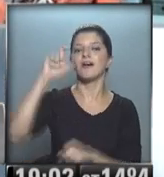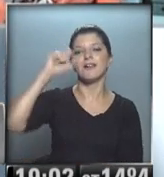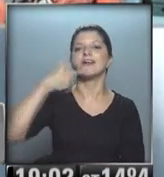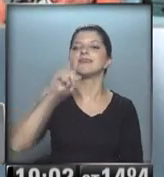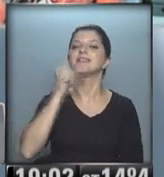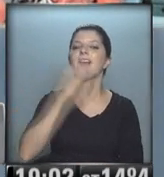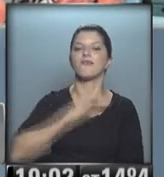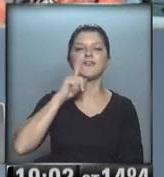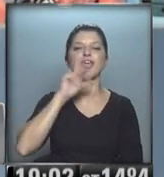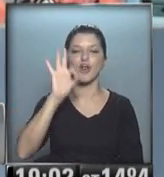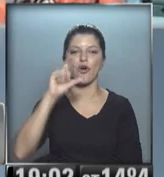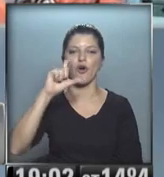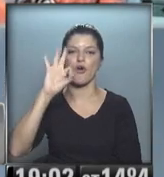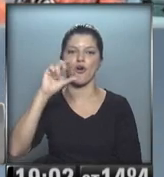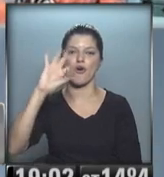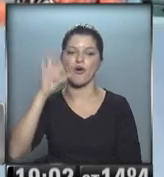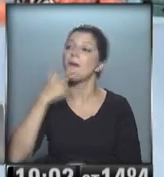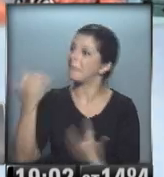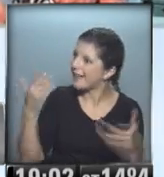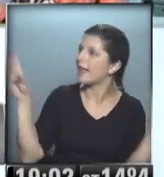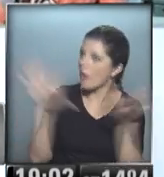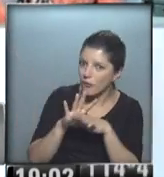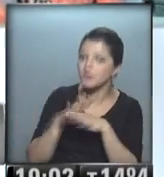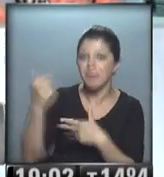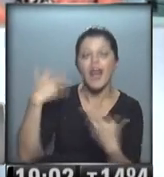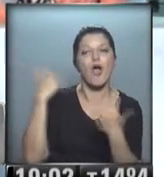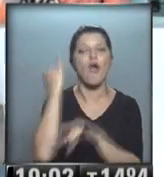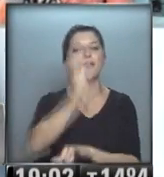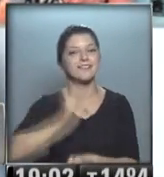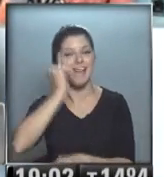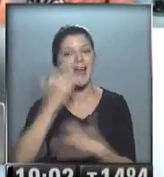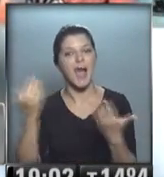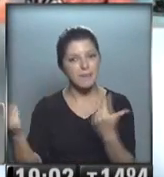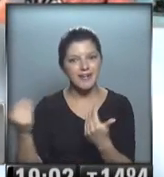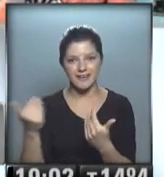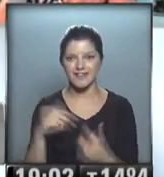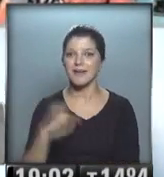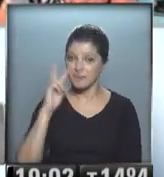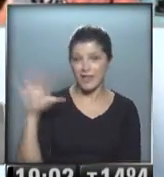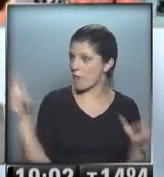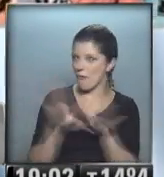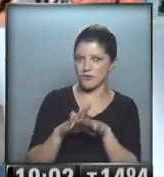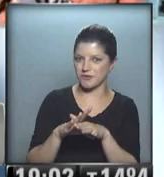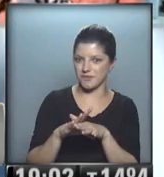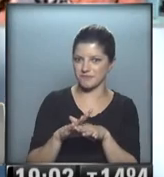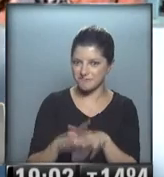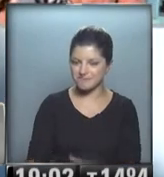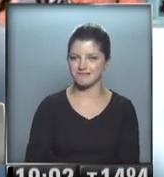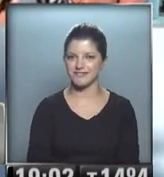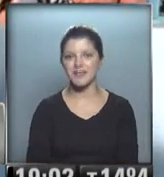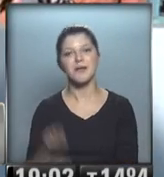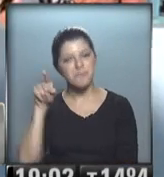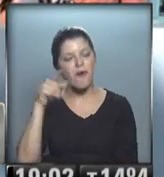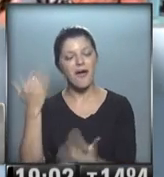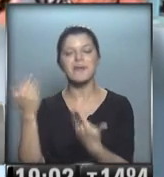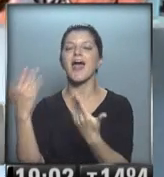te dije, viste justo. Contales el Staphylococcus aureus. Justo, sí. Sí, mira, la pegué, ¿viste? Mira, esta va a ser vos. A